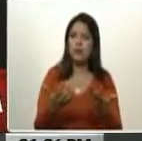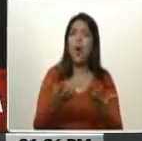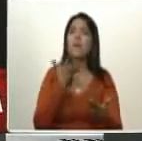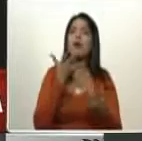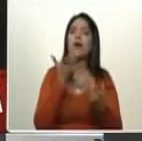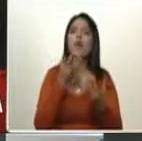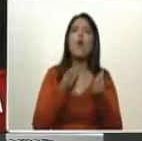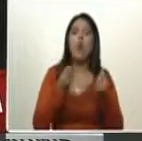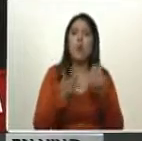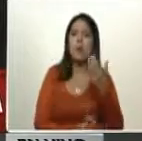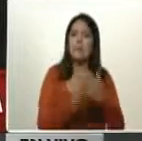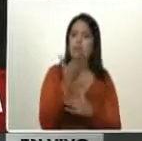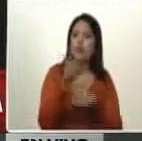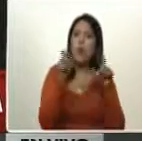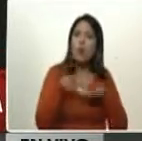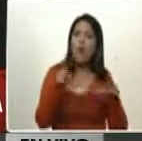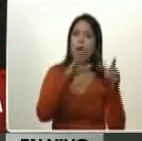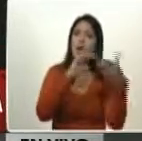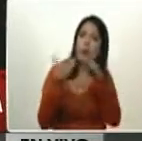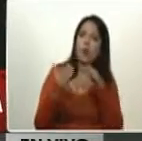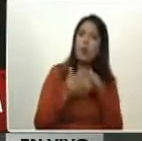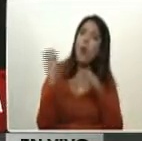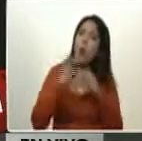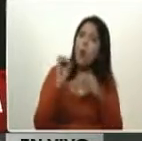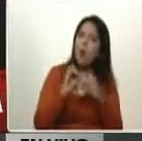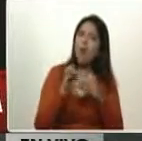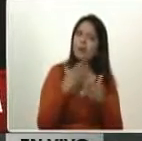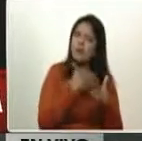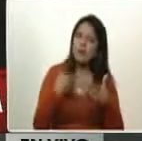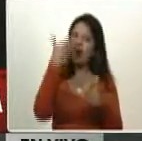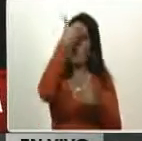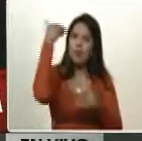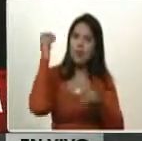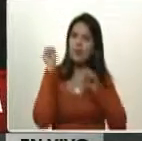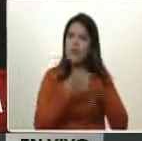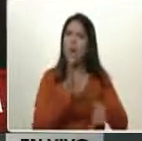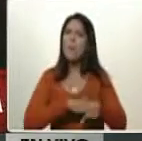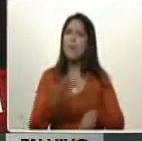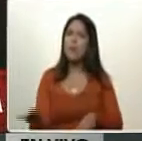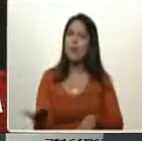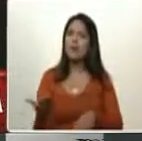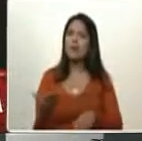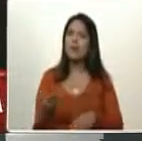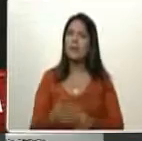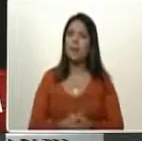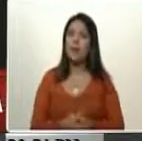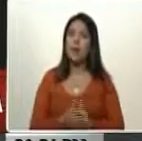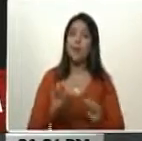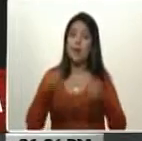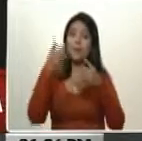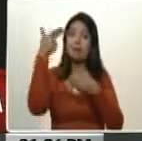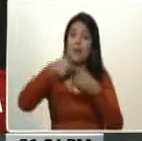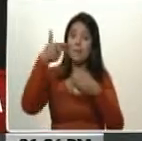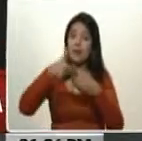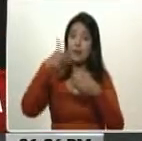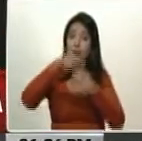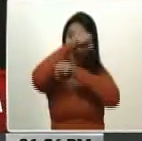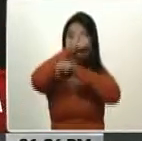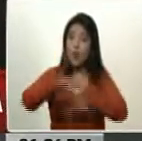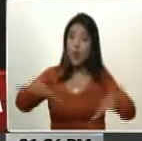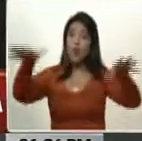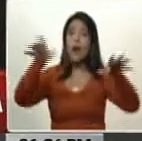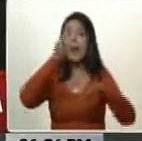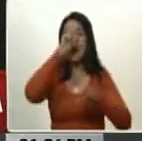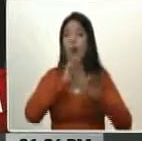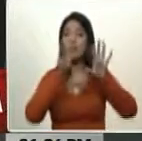ciudad. ¿O es que acaso se quiere desarraigar porque con la nacionalización del petróleo, la llamada nacionalización del petróleo de los